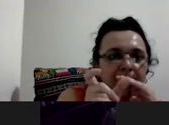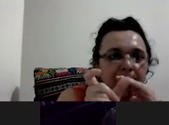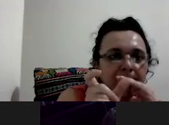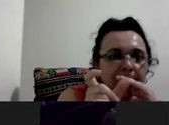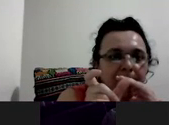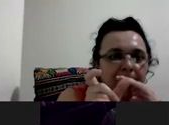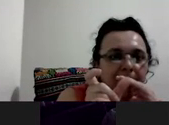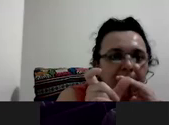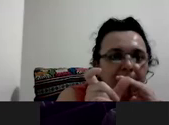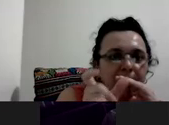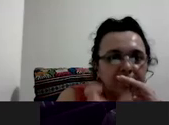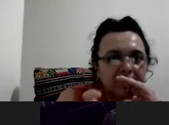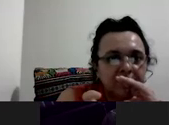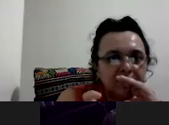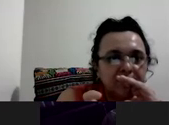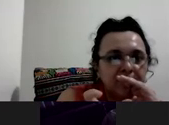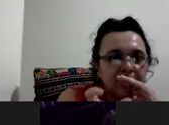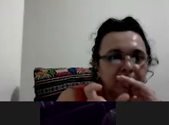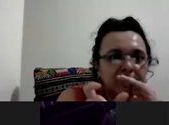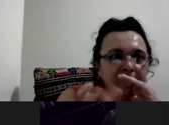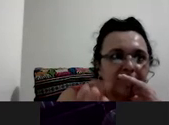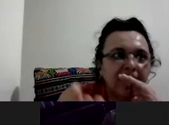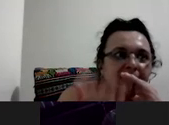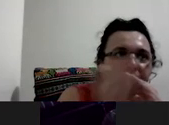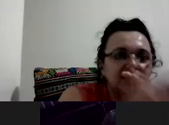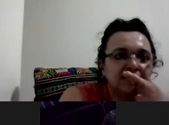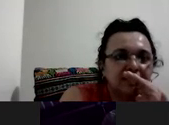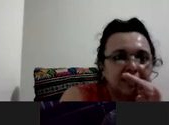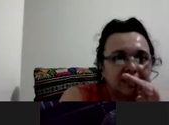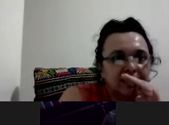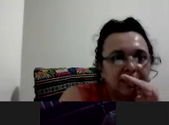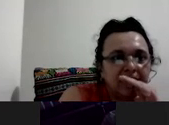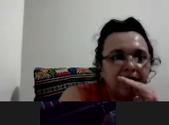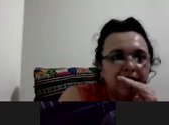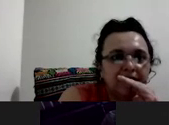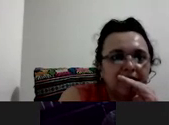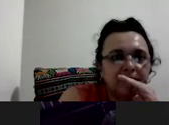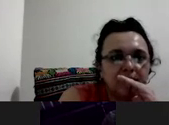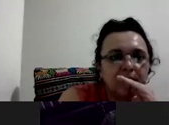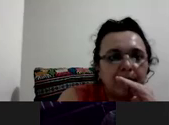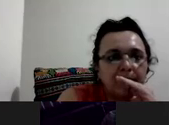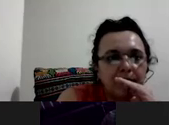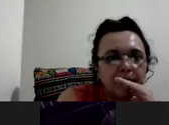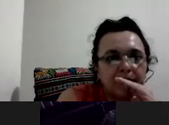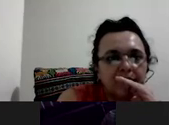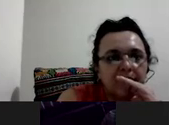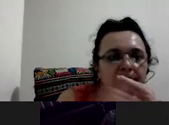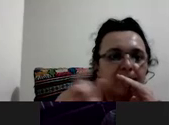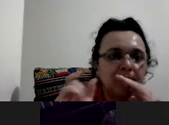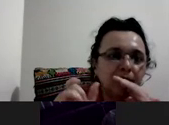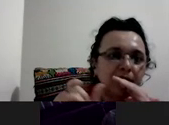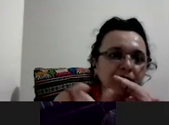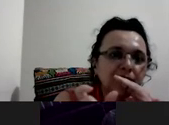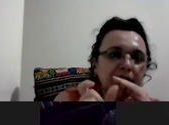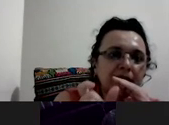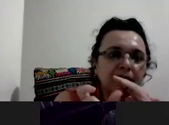largo, como stressful, entonces antes del adjetivo se ocupa more. Pero